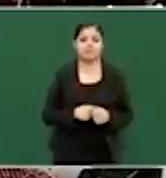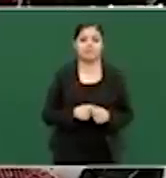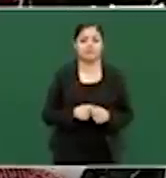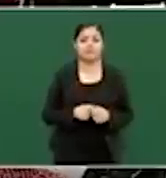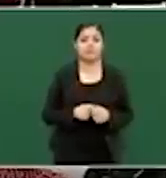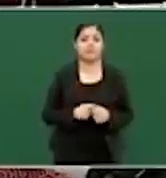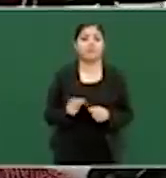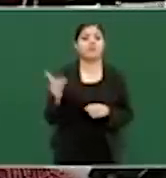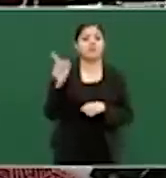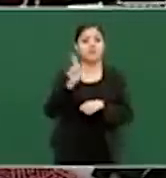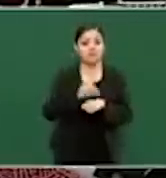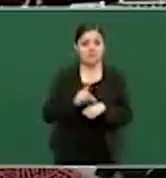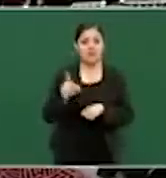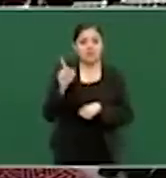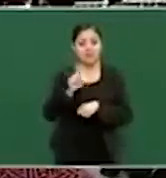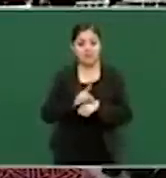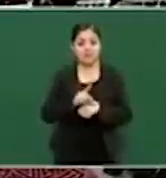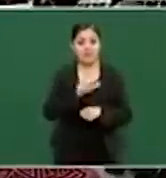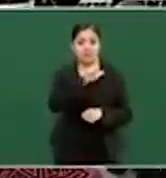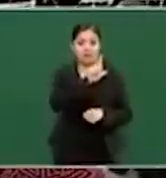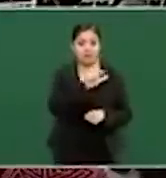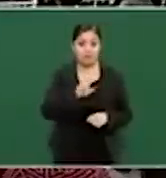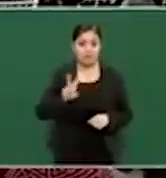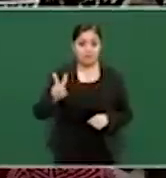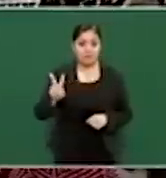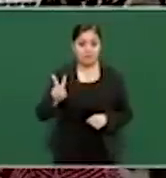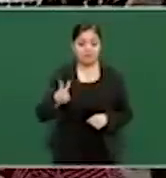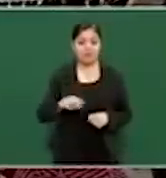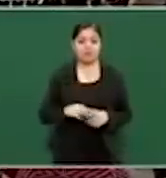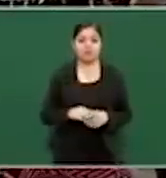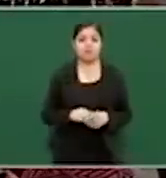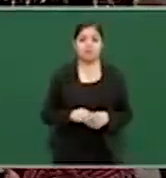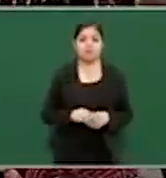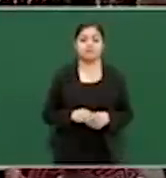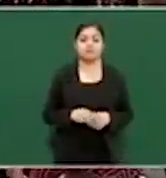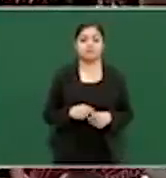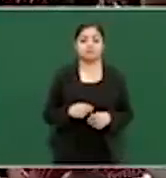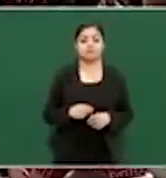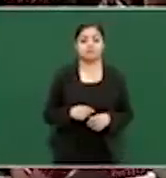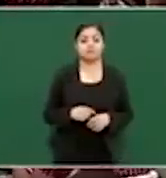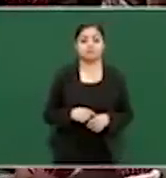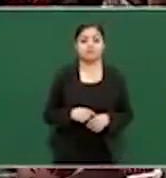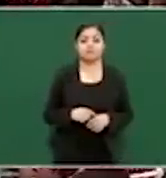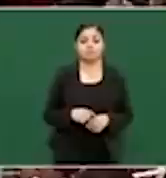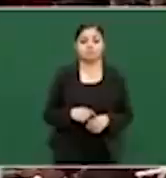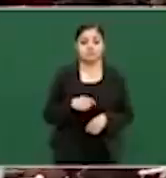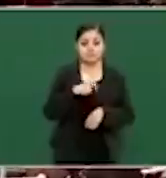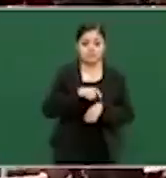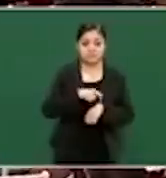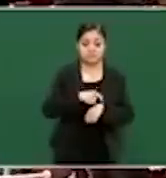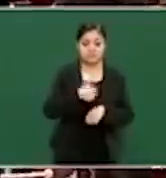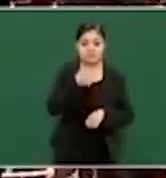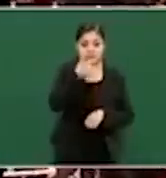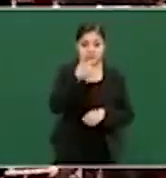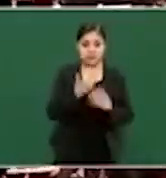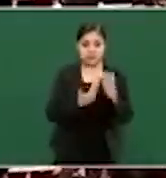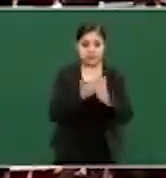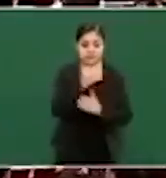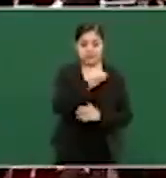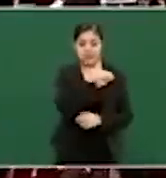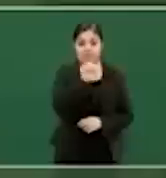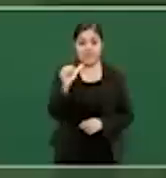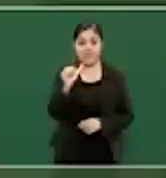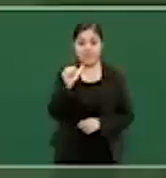Todos los días, de lunes a viernes, de 6 a 7 de la mañana,